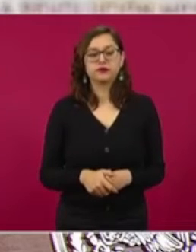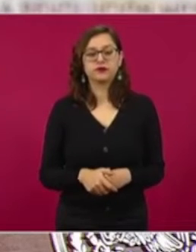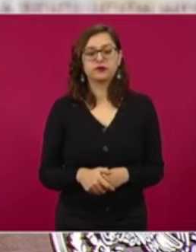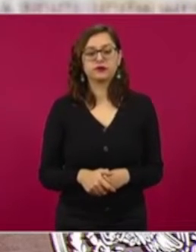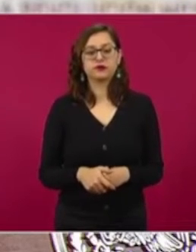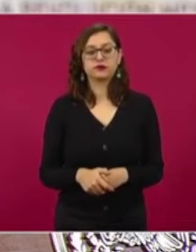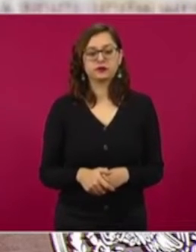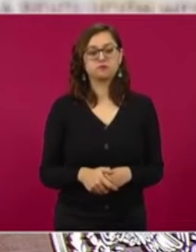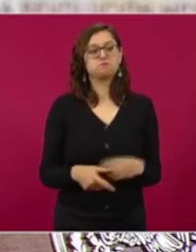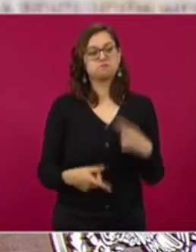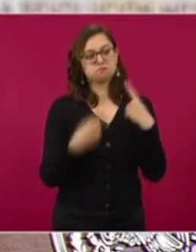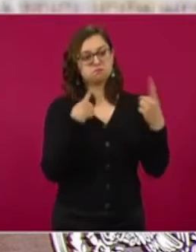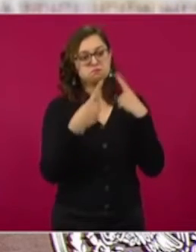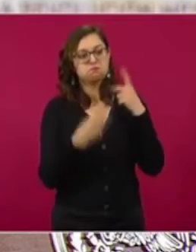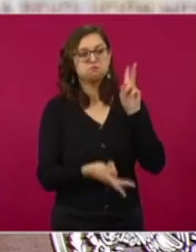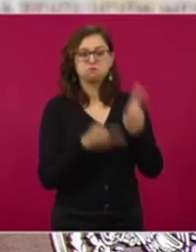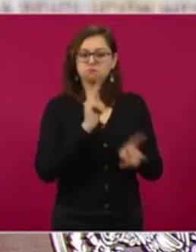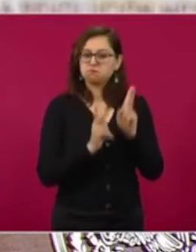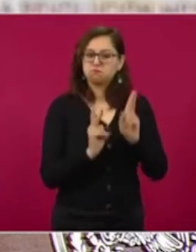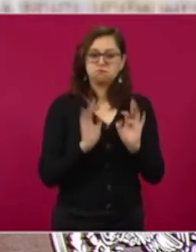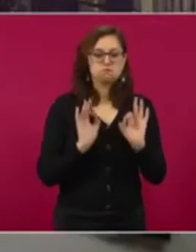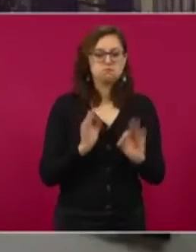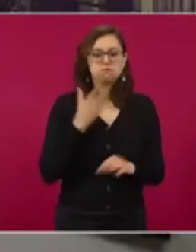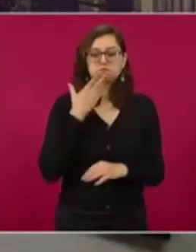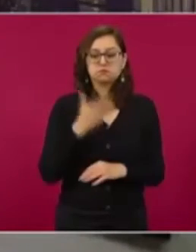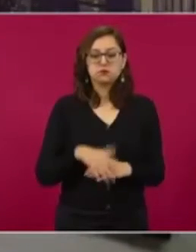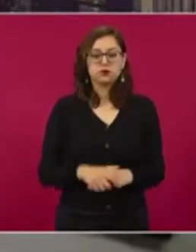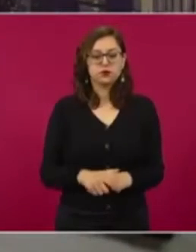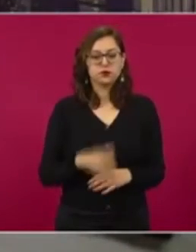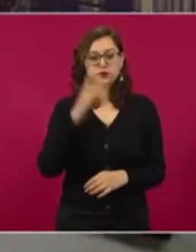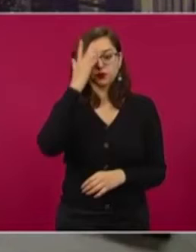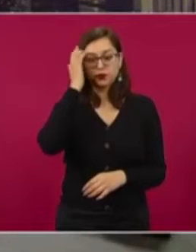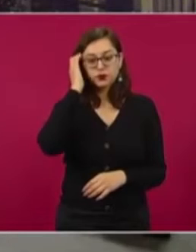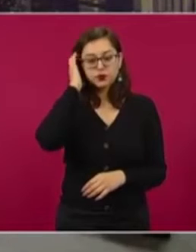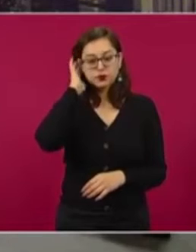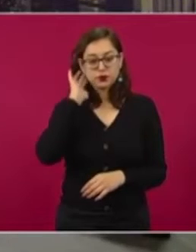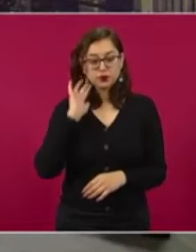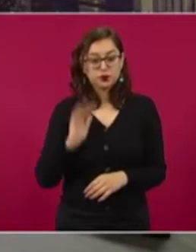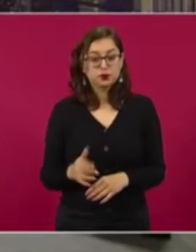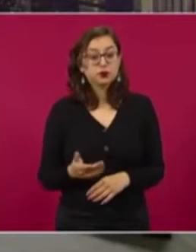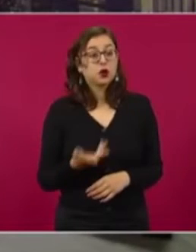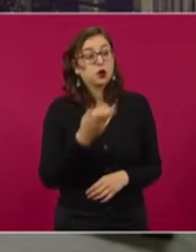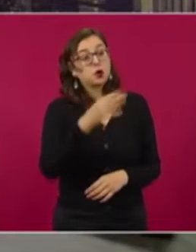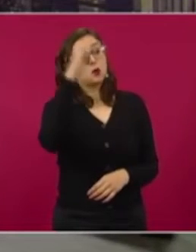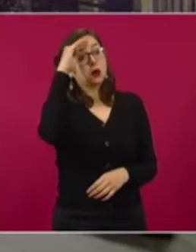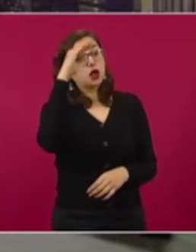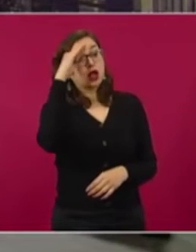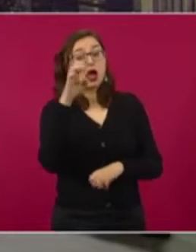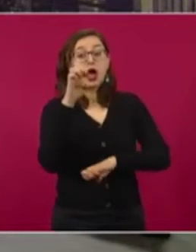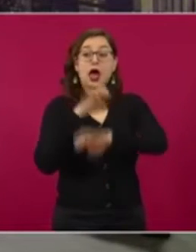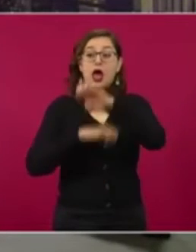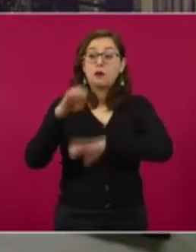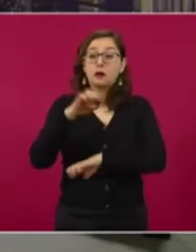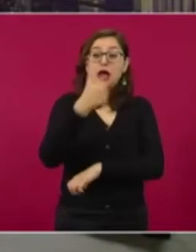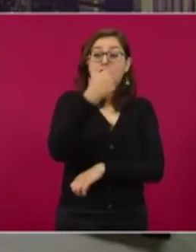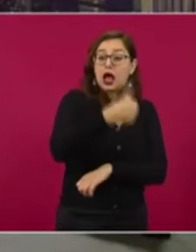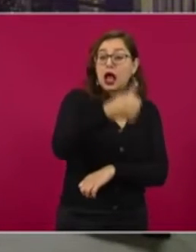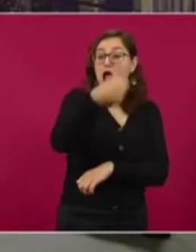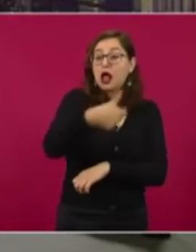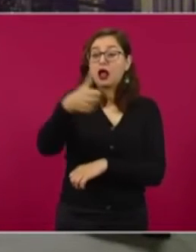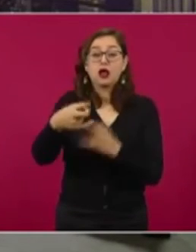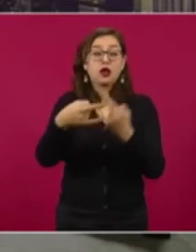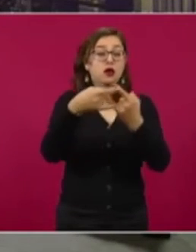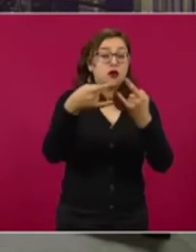Y fue muy buena la conversación de ella. Digamos que entonces el acuerdo es revisar caso por caso de las empresas. ¿Alguna mesa de trabajo